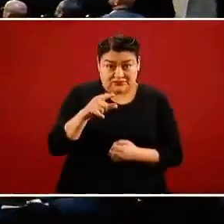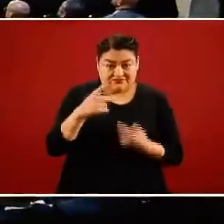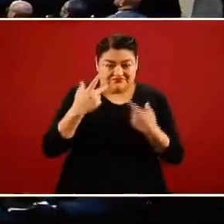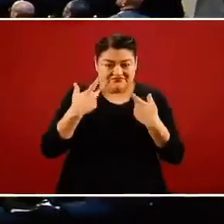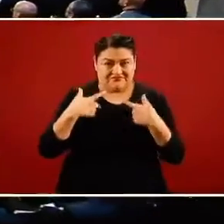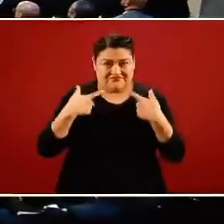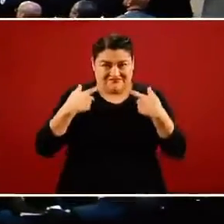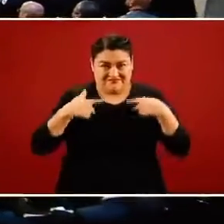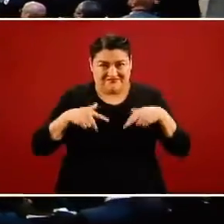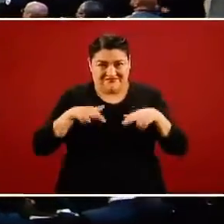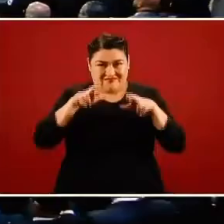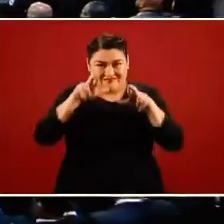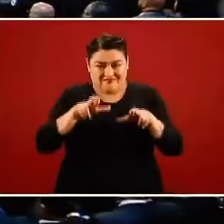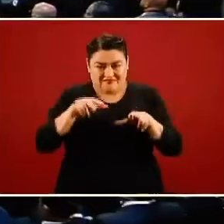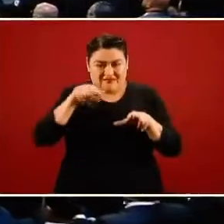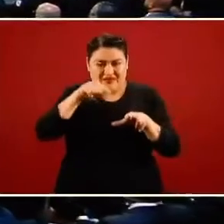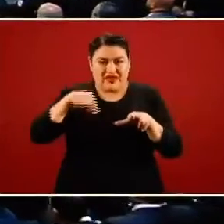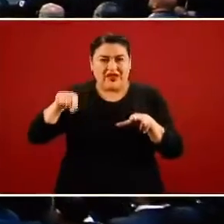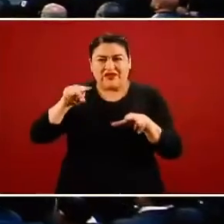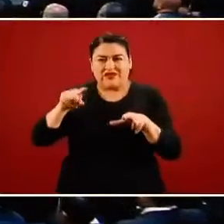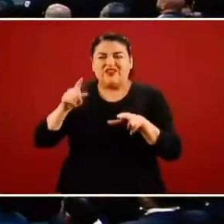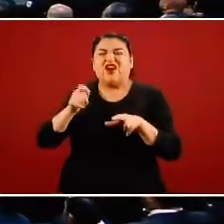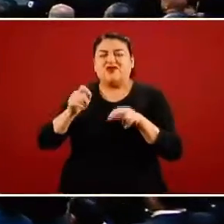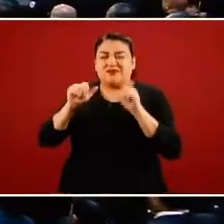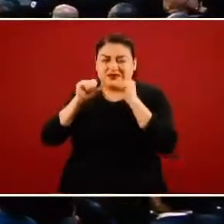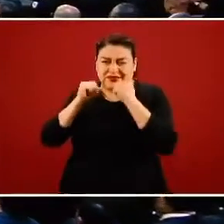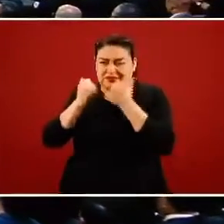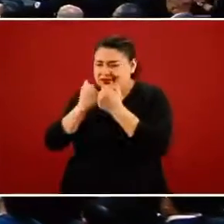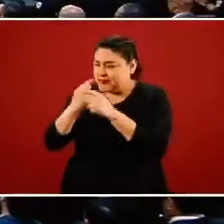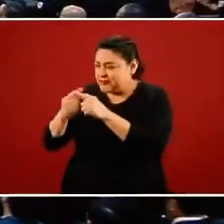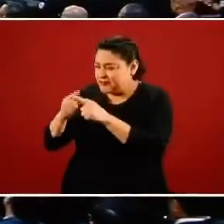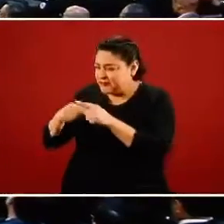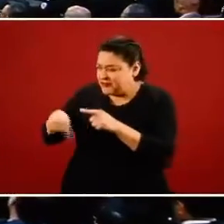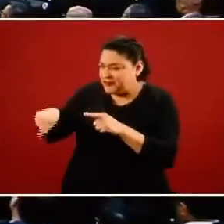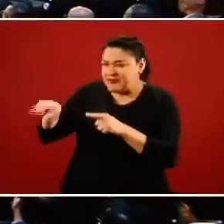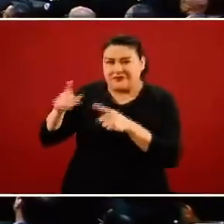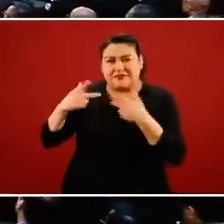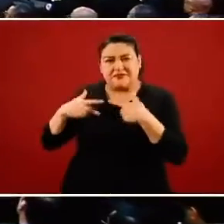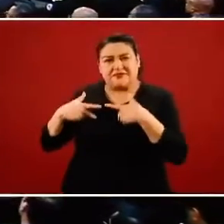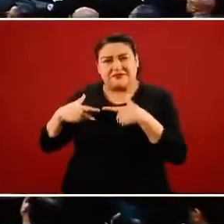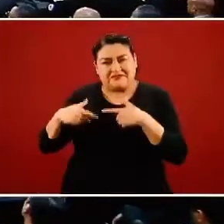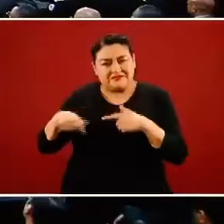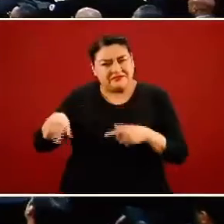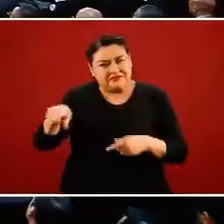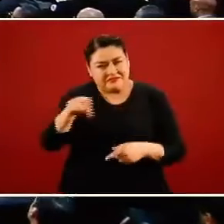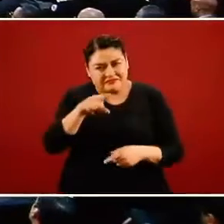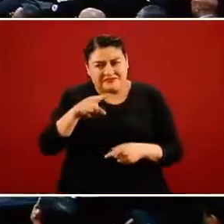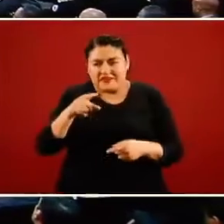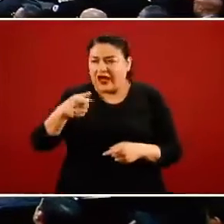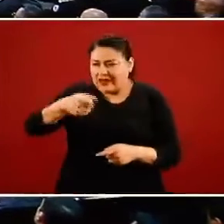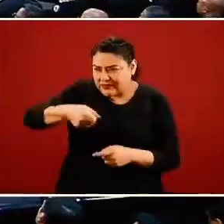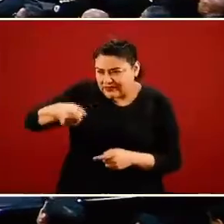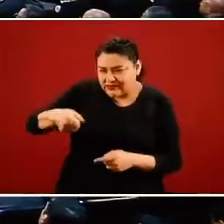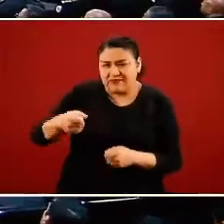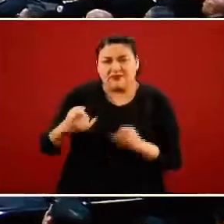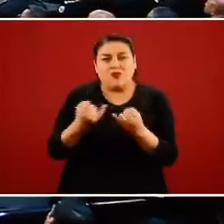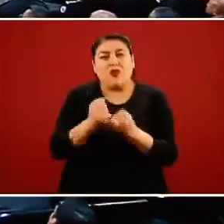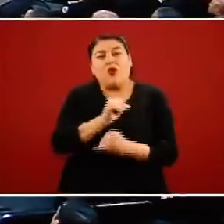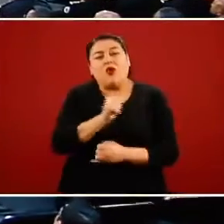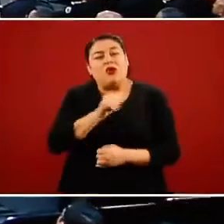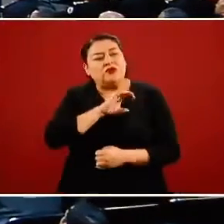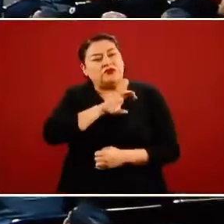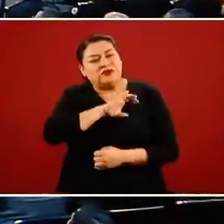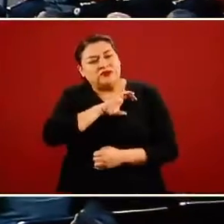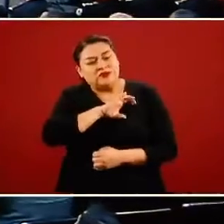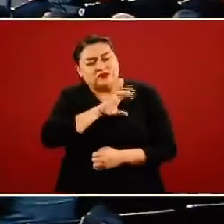seguridad pública, junto a la justicia, son las únicas dos facultades del Estado mexicano que no pueden ni deben ser delegadas. No hay